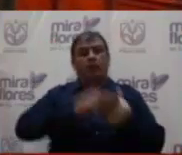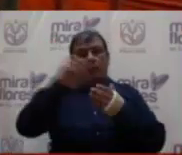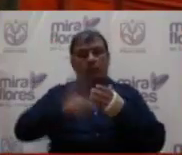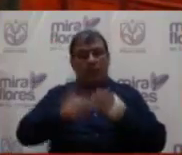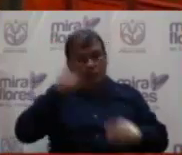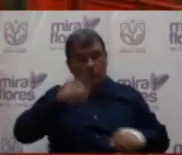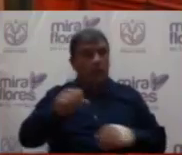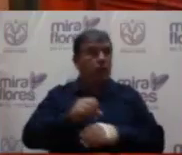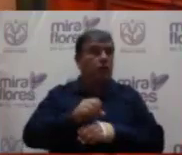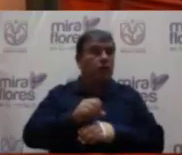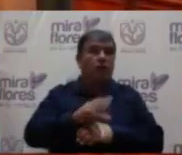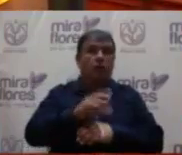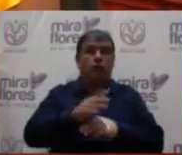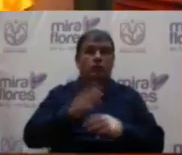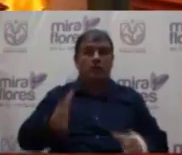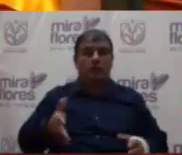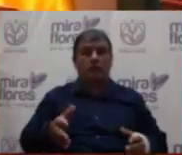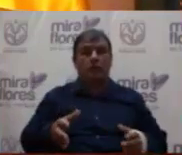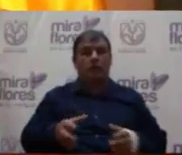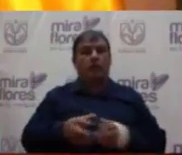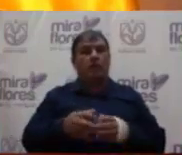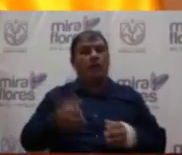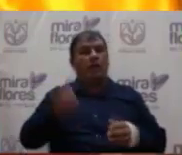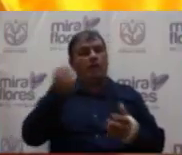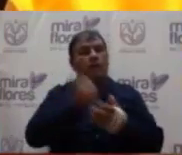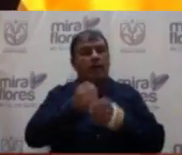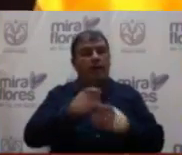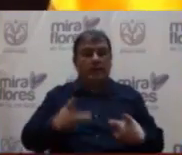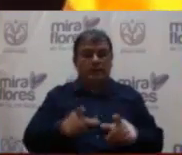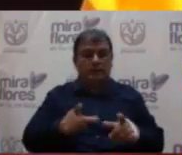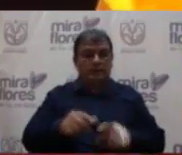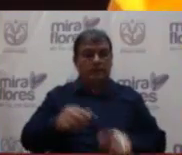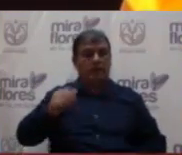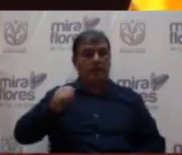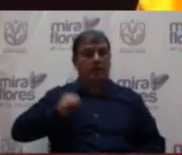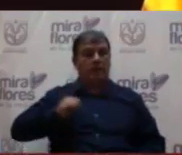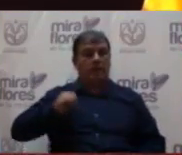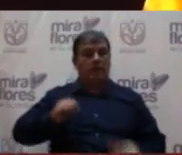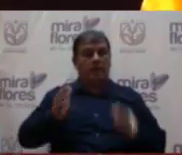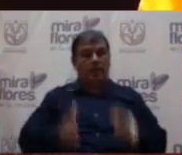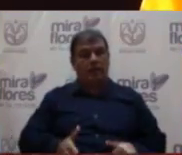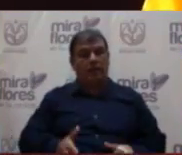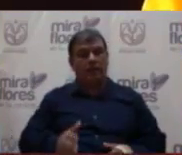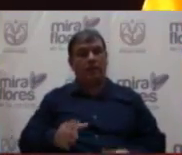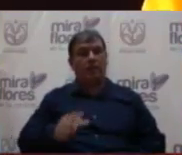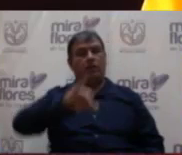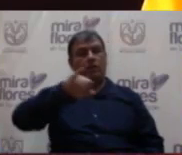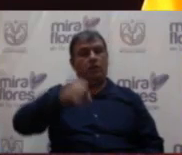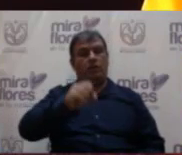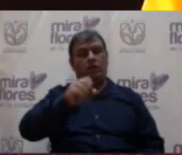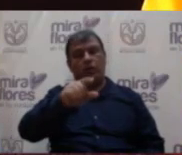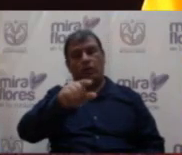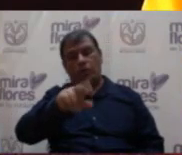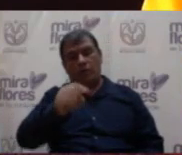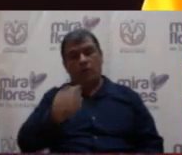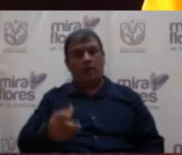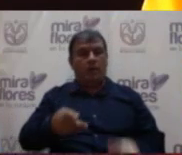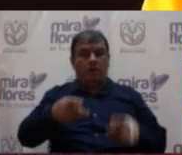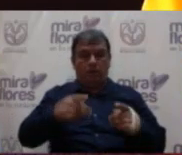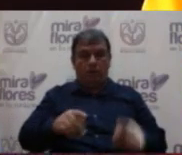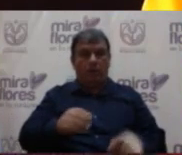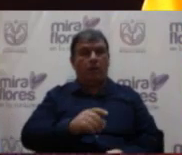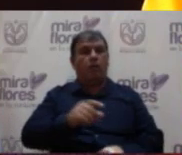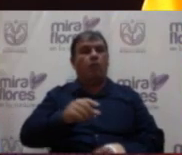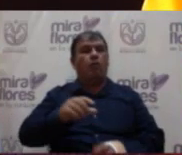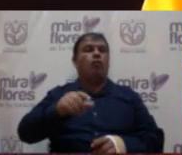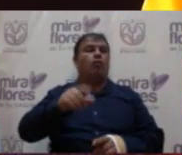Proyecto de acuerdo de consejo que aprueba la licencia del alcalde de Miraflores, Jorge Vicente Martín Muñoz Wells, y autoriza su viaje a la ciudad de